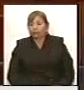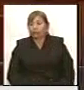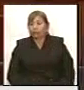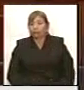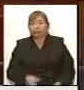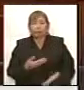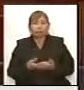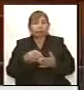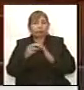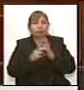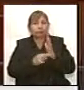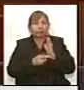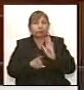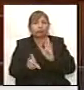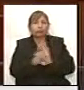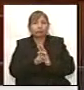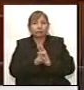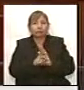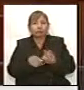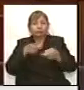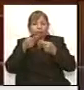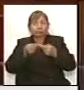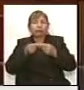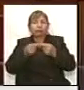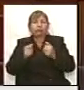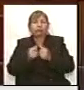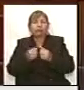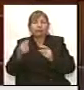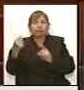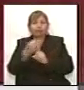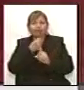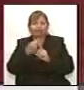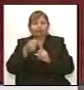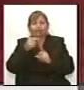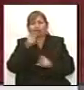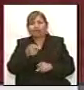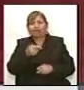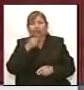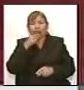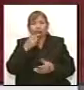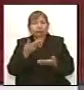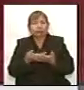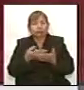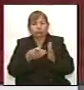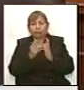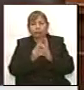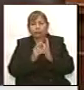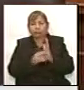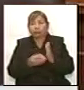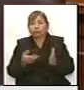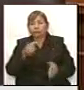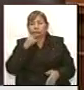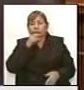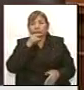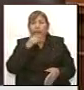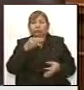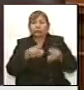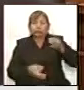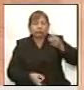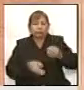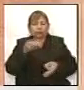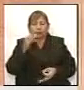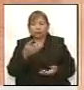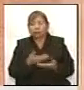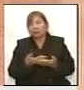debatir proyectos de ley para luchar contra la violencia hacia ellas y dictaminada por las Comisiones de la Mujer y Justicia, que en